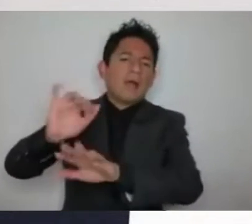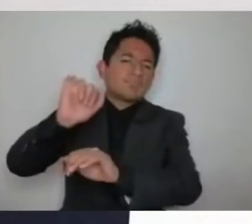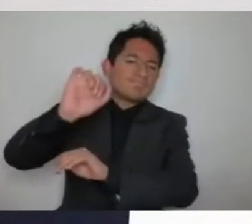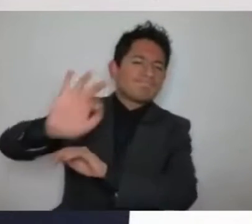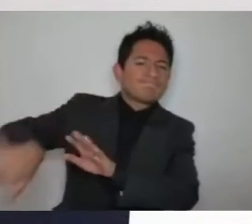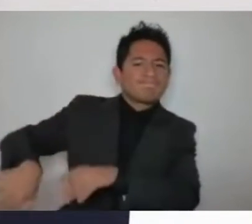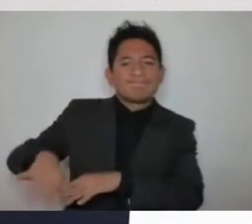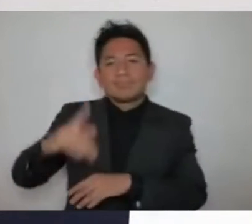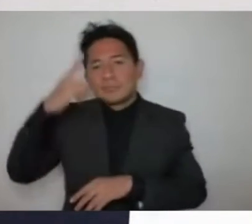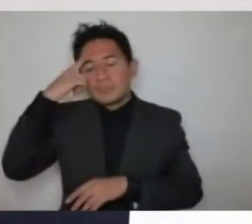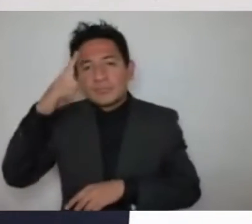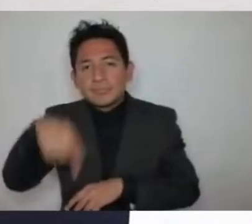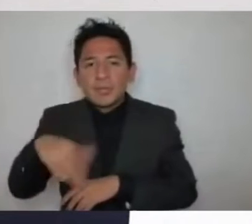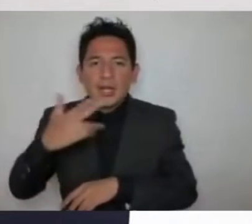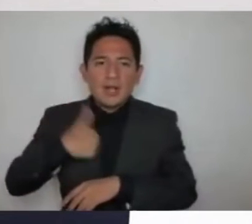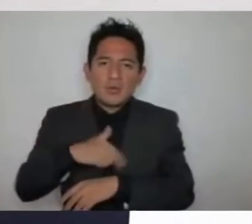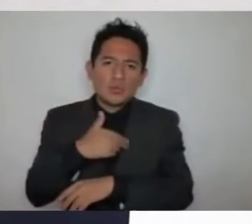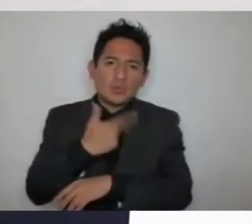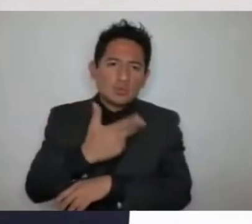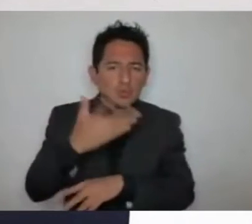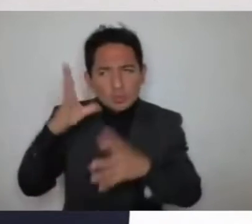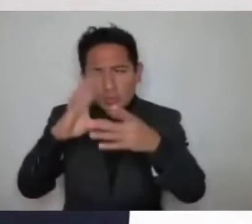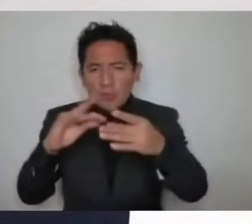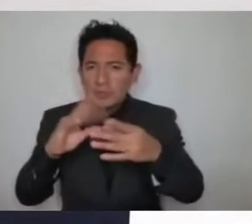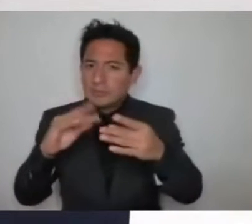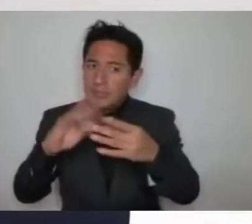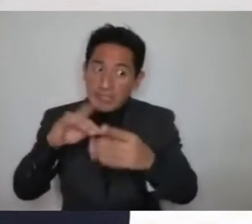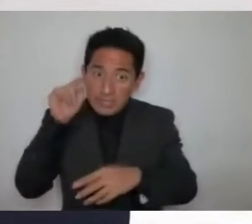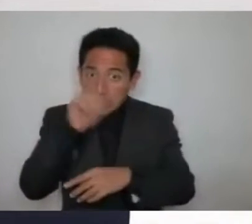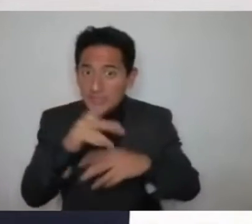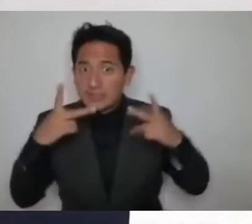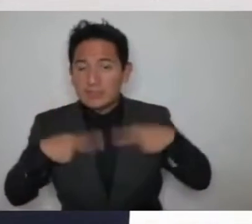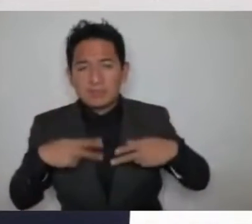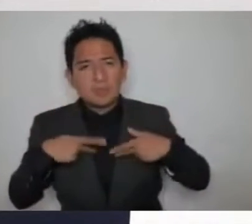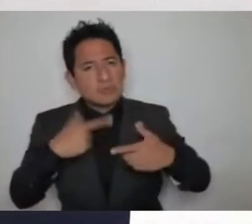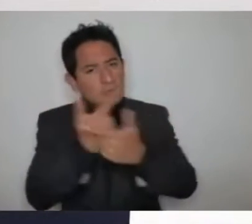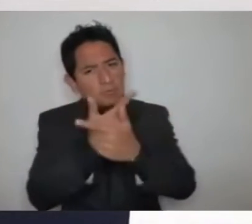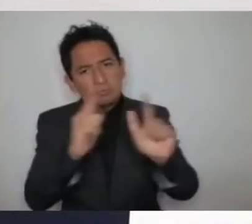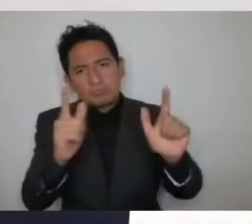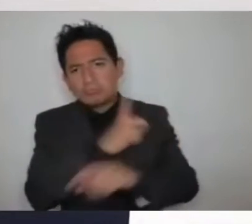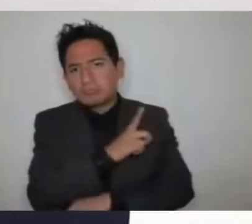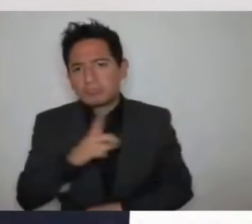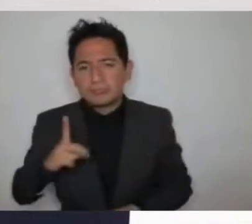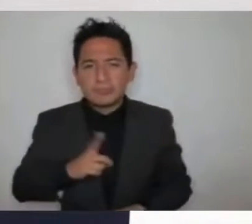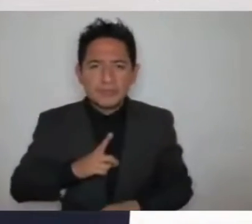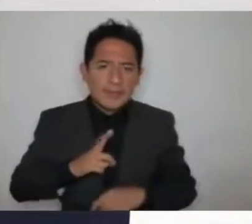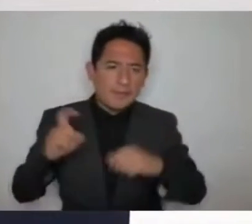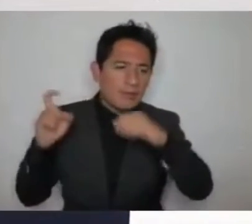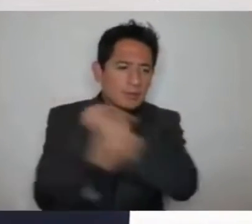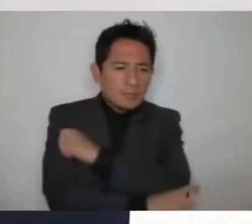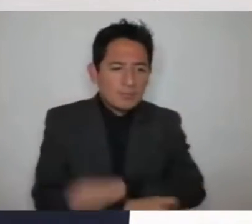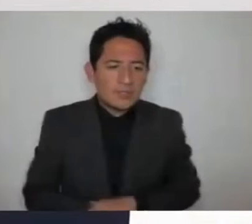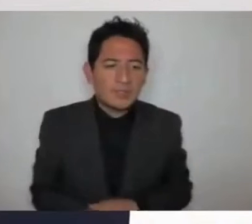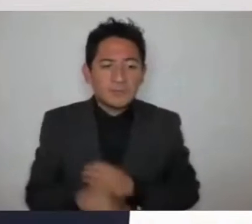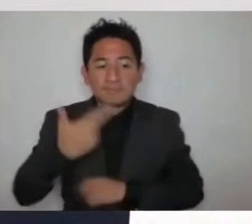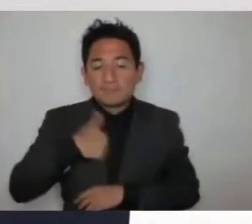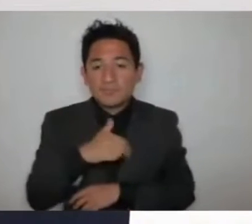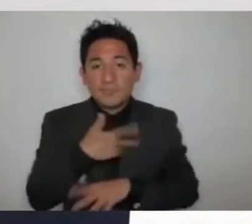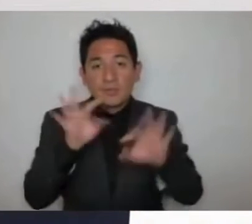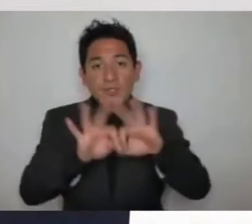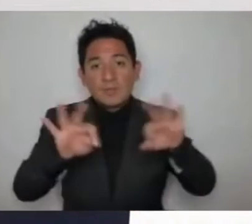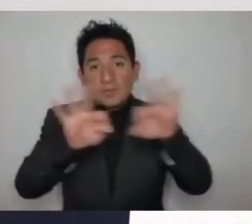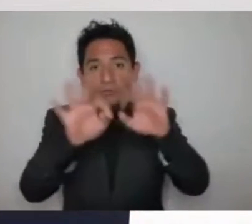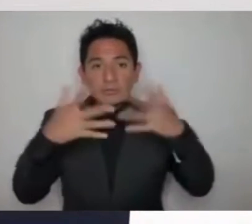declare ilegal la detención y la libertad de la persona y y por eso me parece eh fundamental entender este momento como un